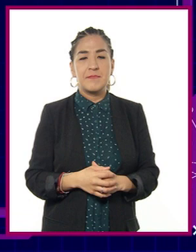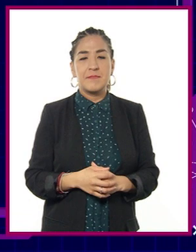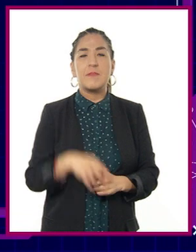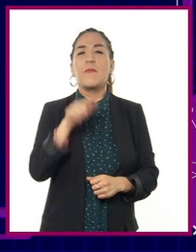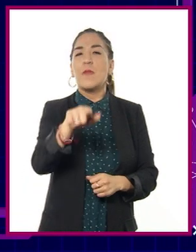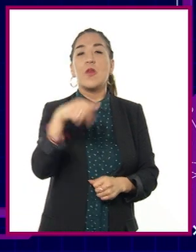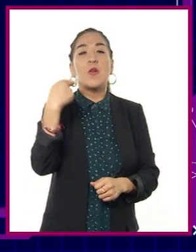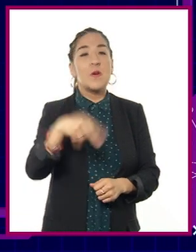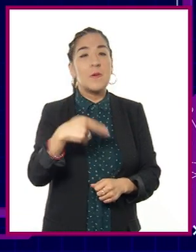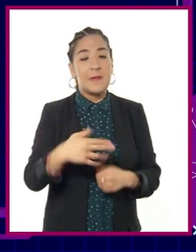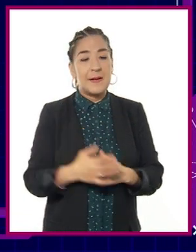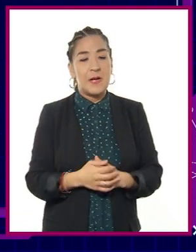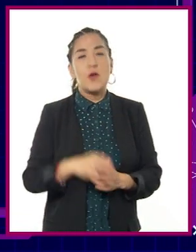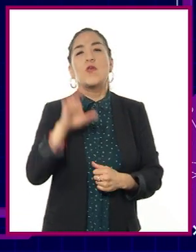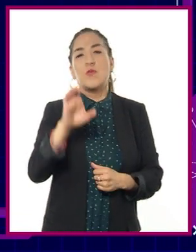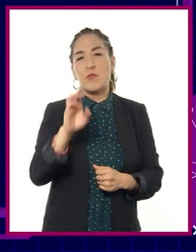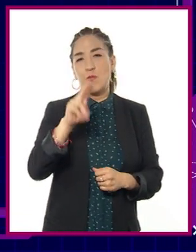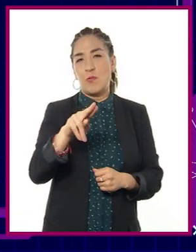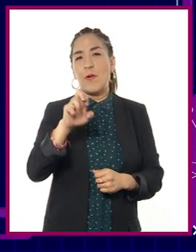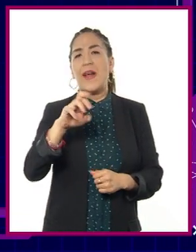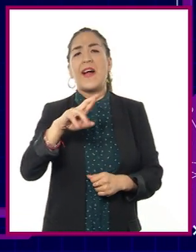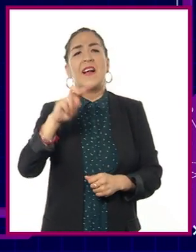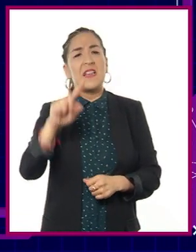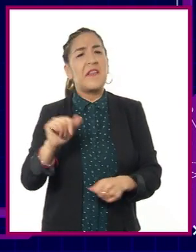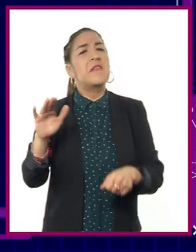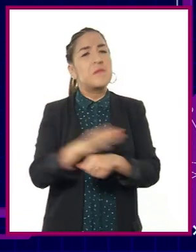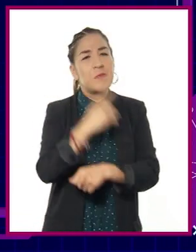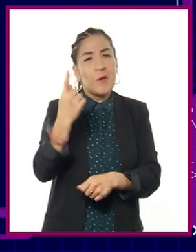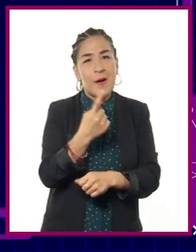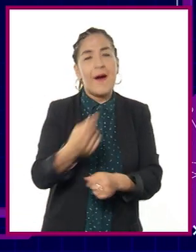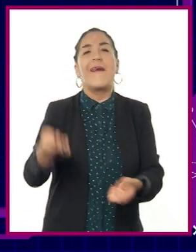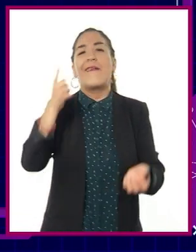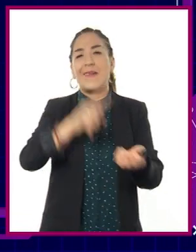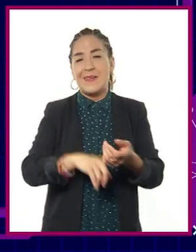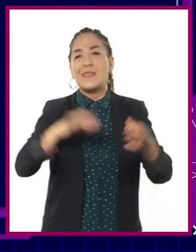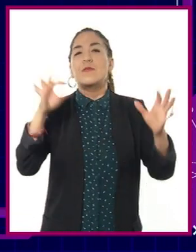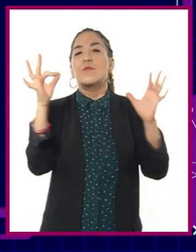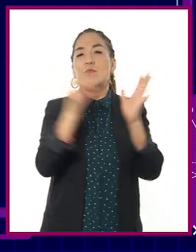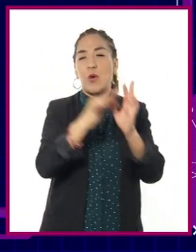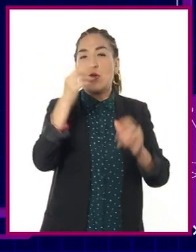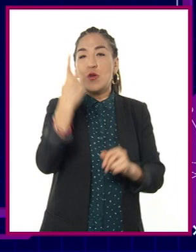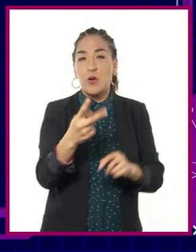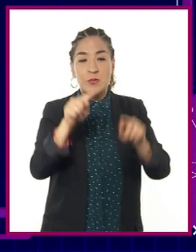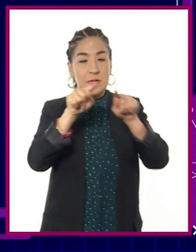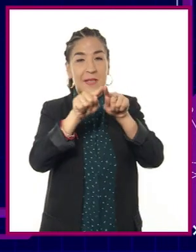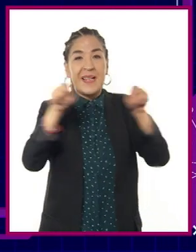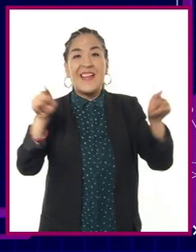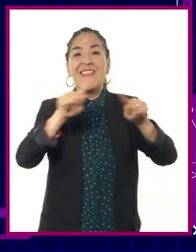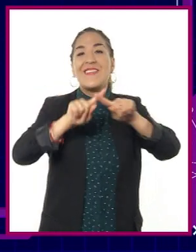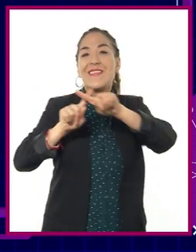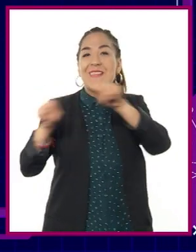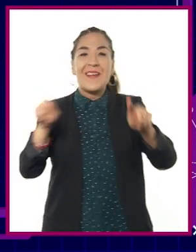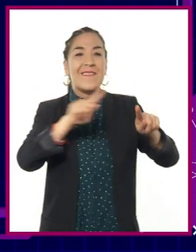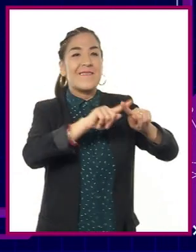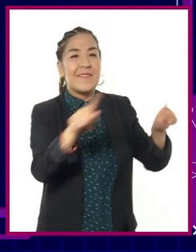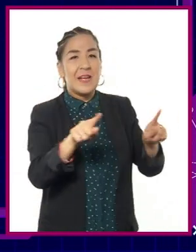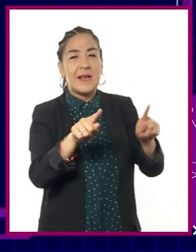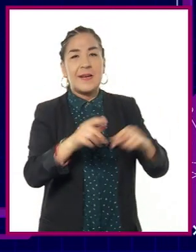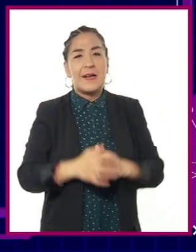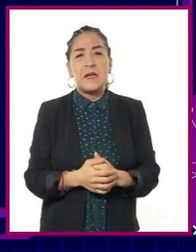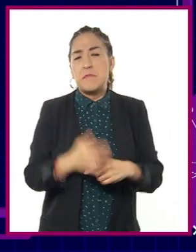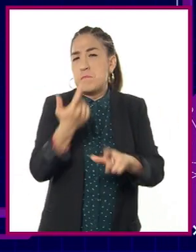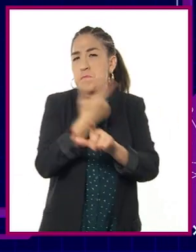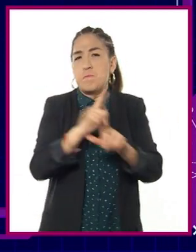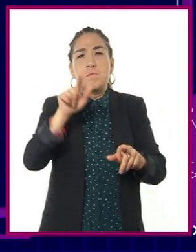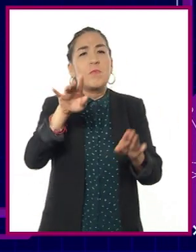Recibe el nombre de cuerda, porque es el segmento que une dos puntos distintos